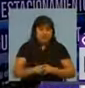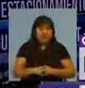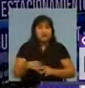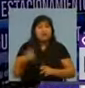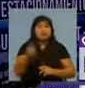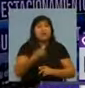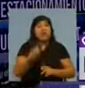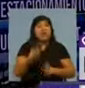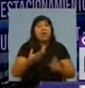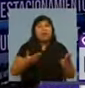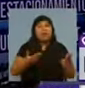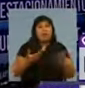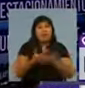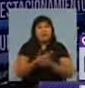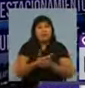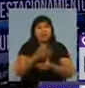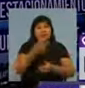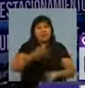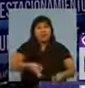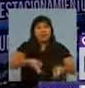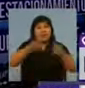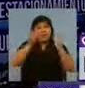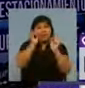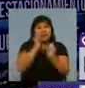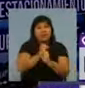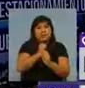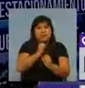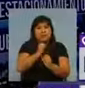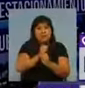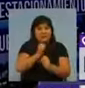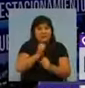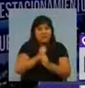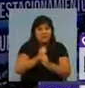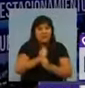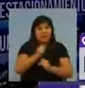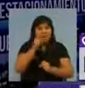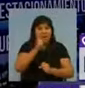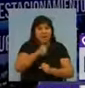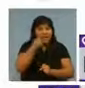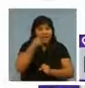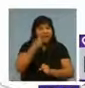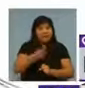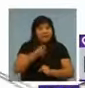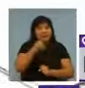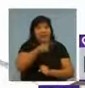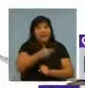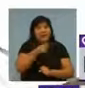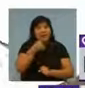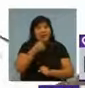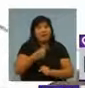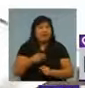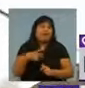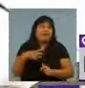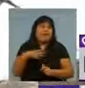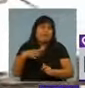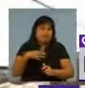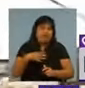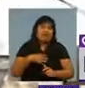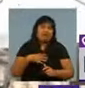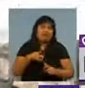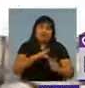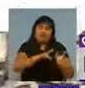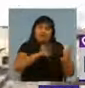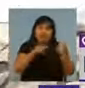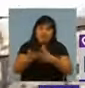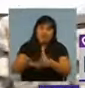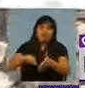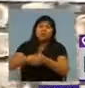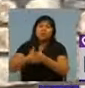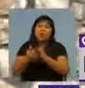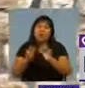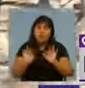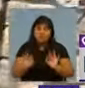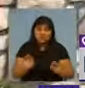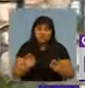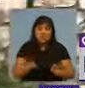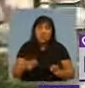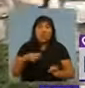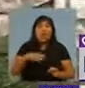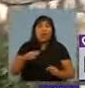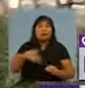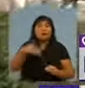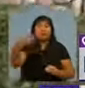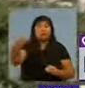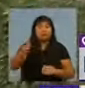medidas cautelares al Superior Tribunal que no las ha dictado. El contencioso sí dictó una medida de suspensión de las